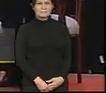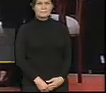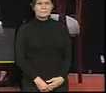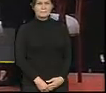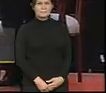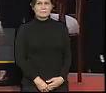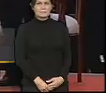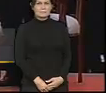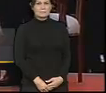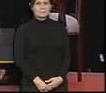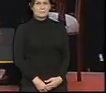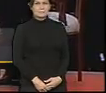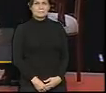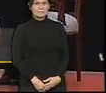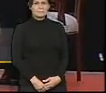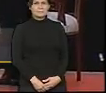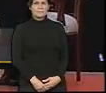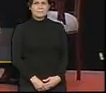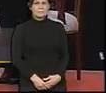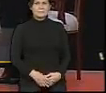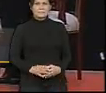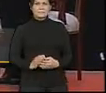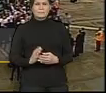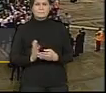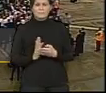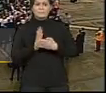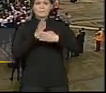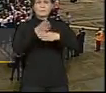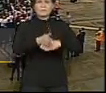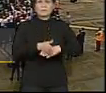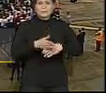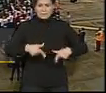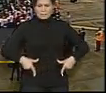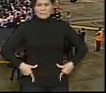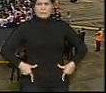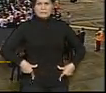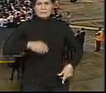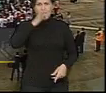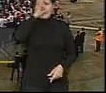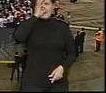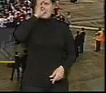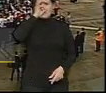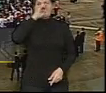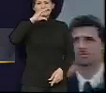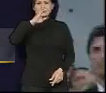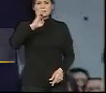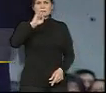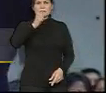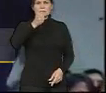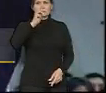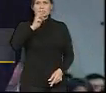Accede hasta el escenario el señor intendente municipal de la ciudad de Luque, don César Mesa Bría.